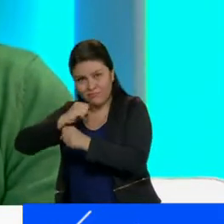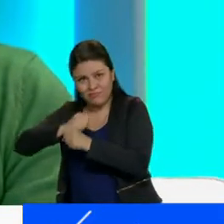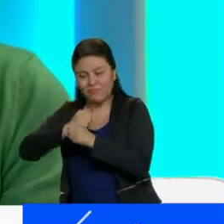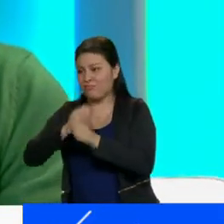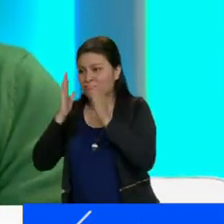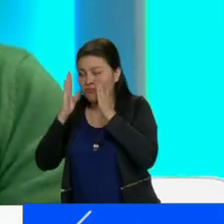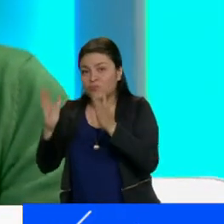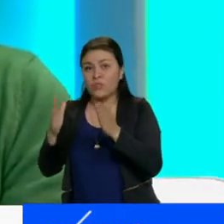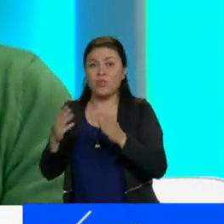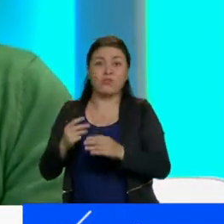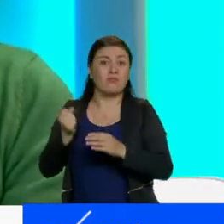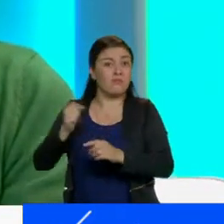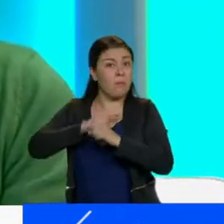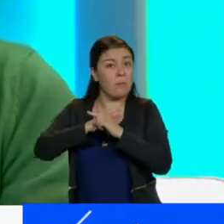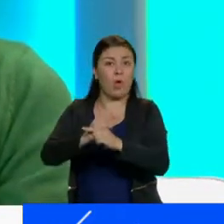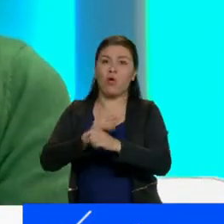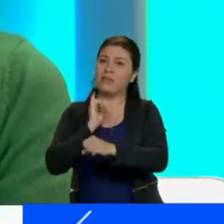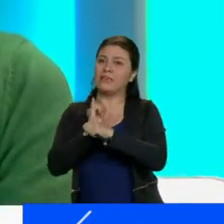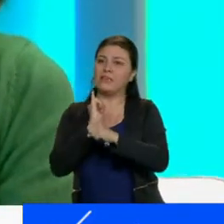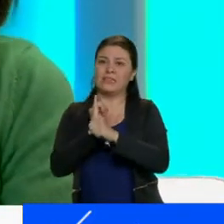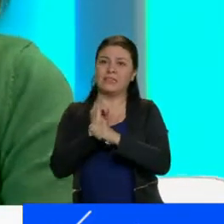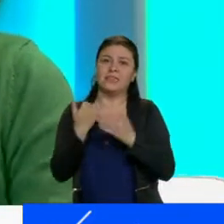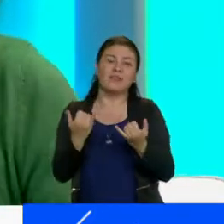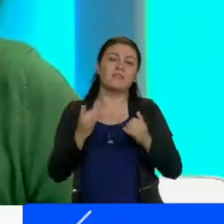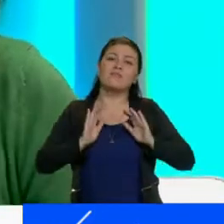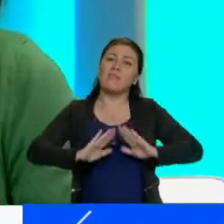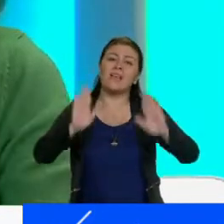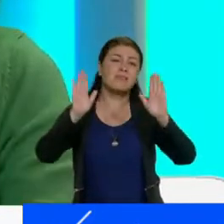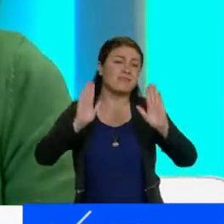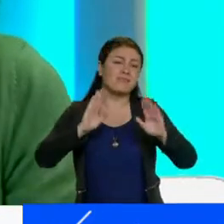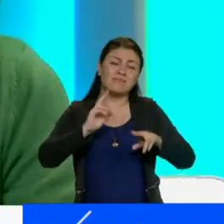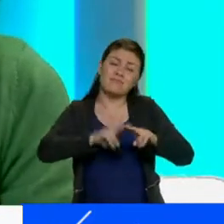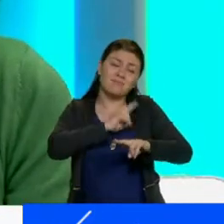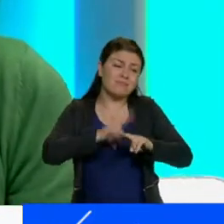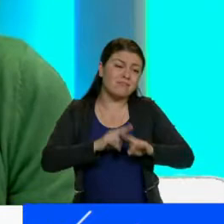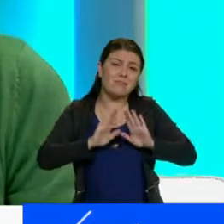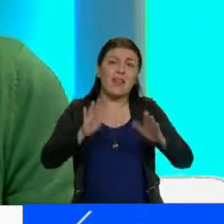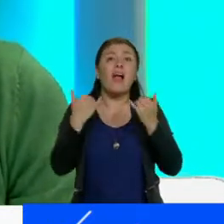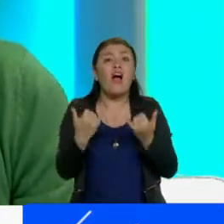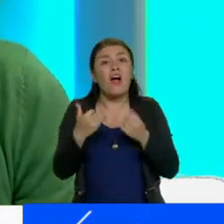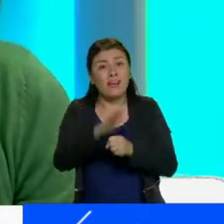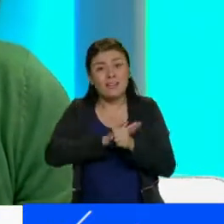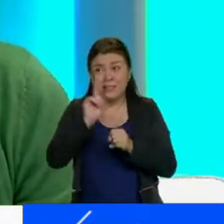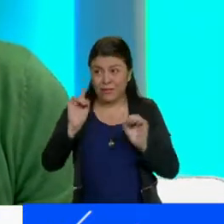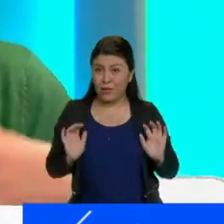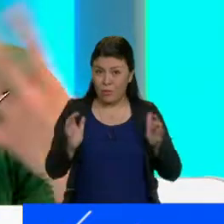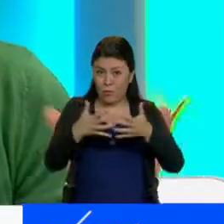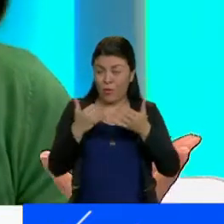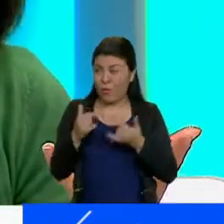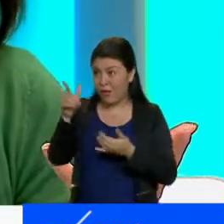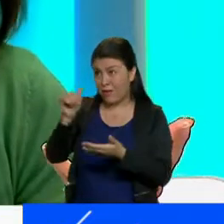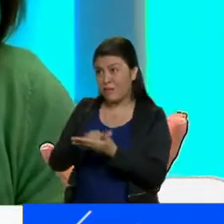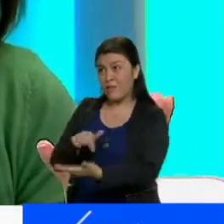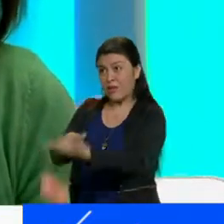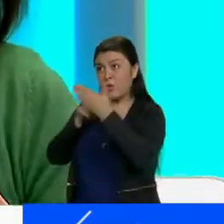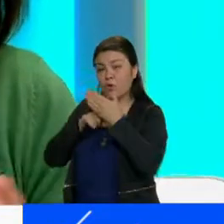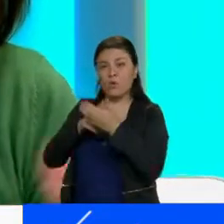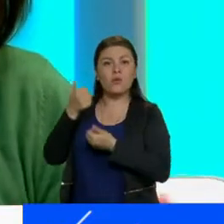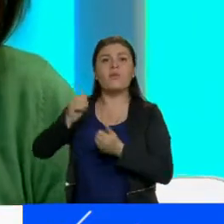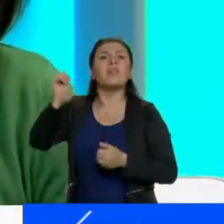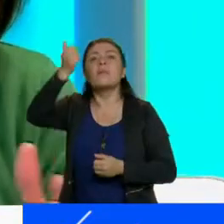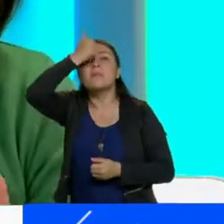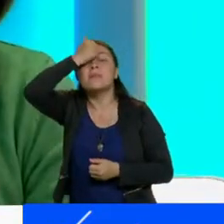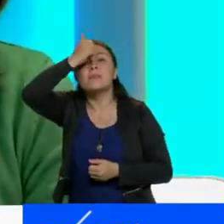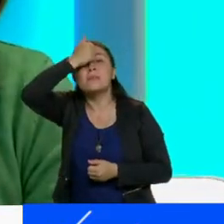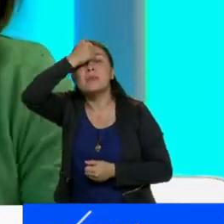la atención inmediata de las instituciones, y pues es natural en una situación, por ejemplo, como la que está viviendo hoy Mocoa, pues el tema humanitario y el tema de